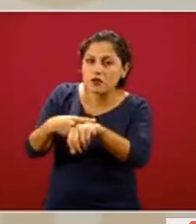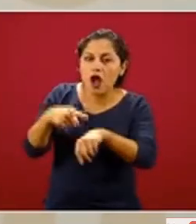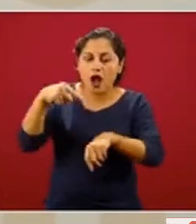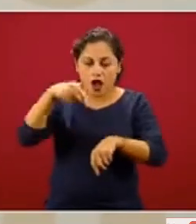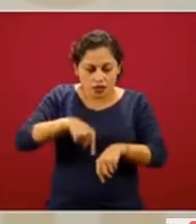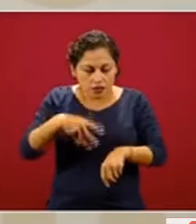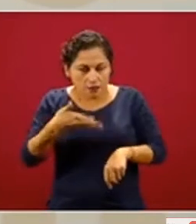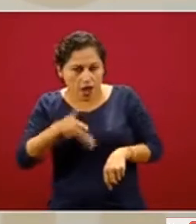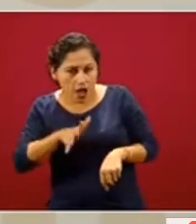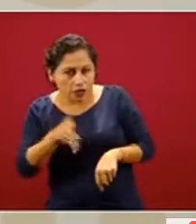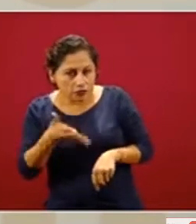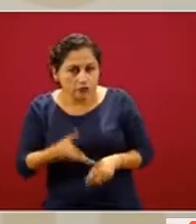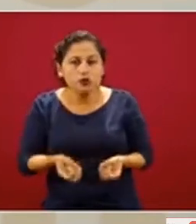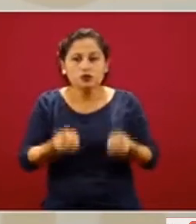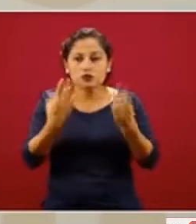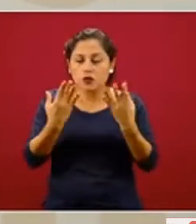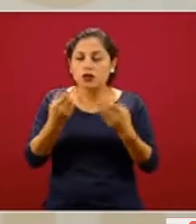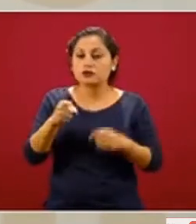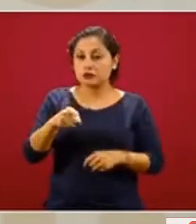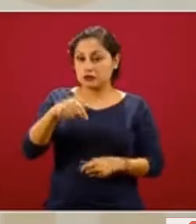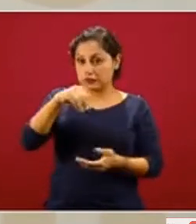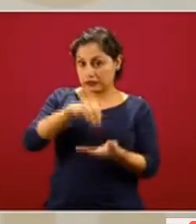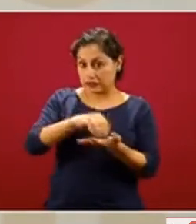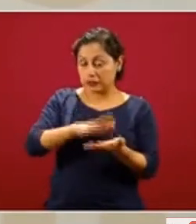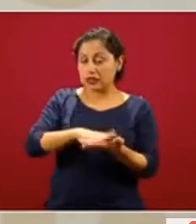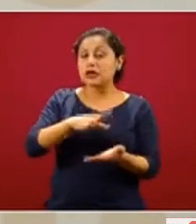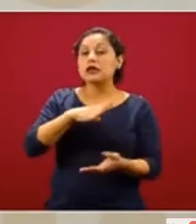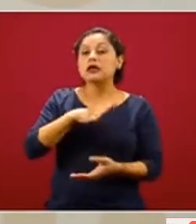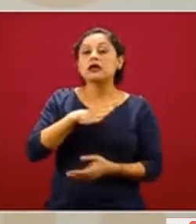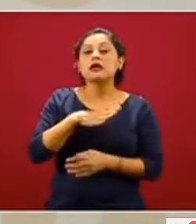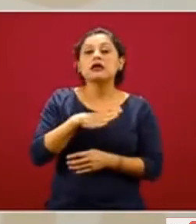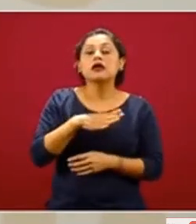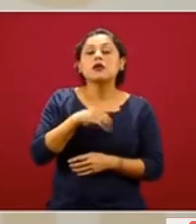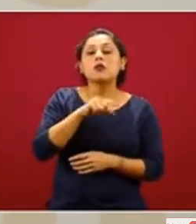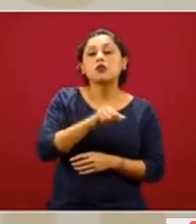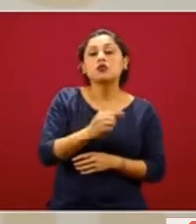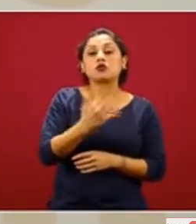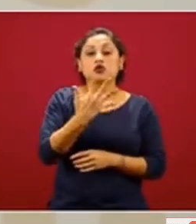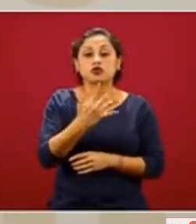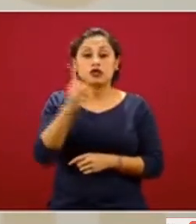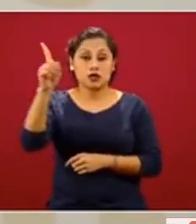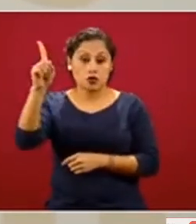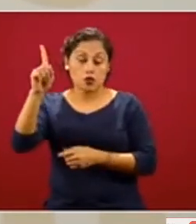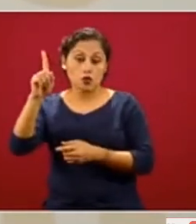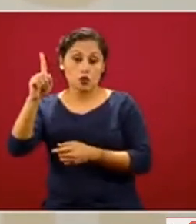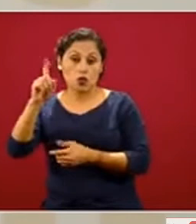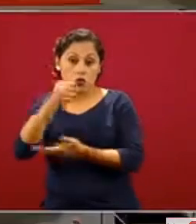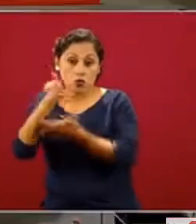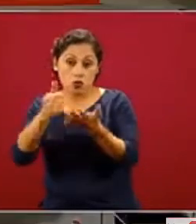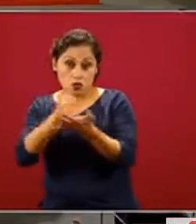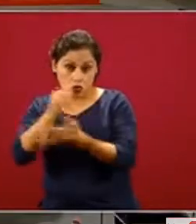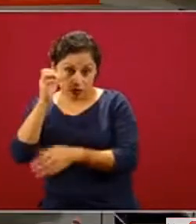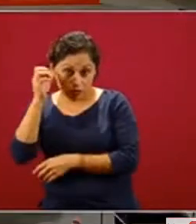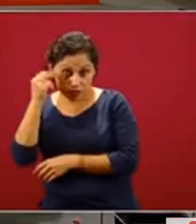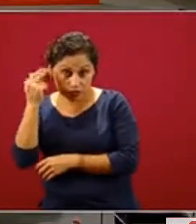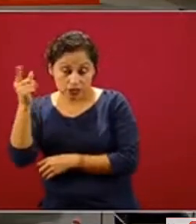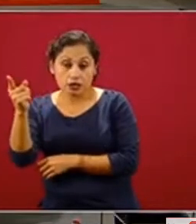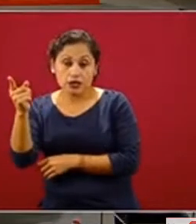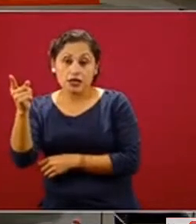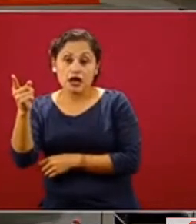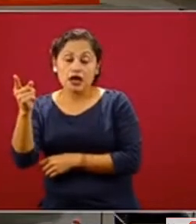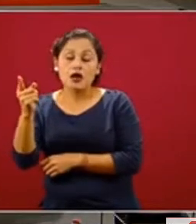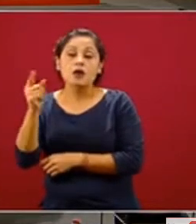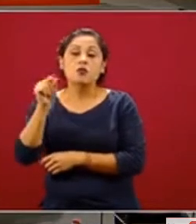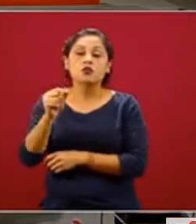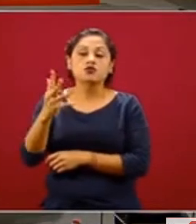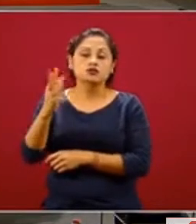0.1, la que existía, 0.5 la que existía en ese momento en Hubei, 0.5%, y quisimos